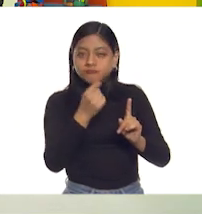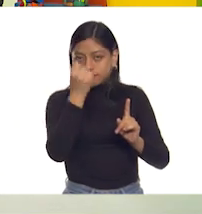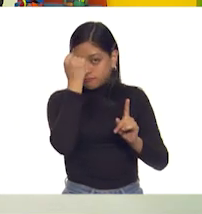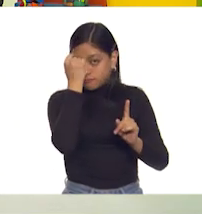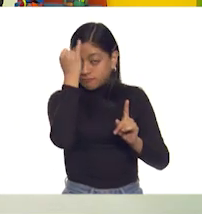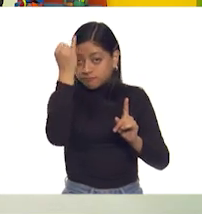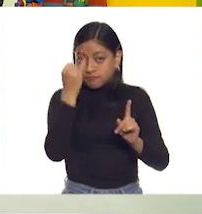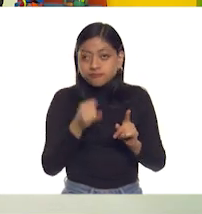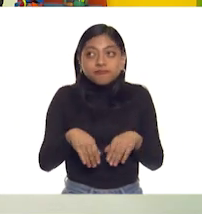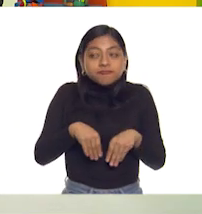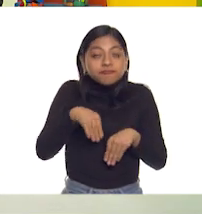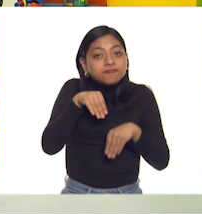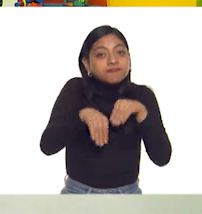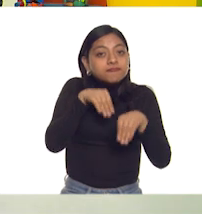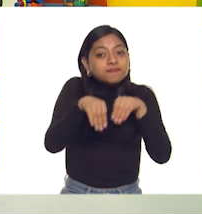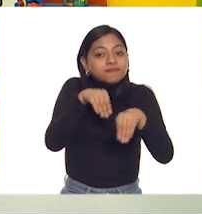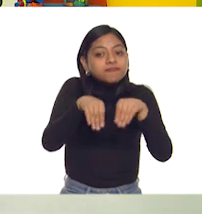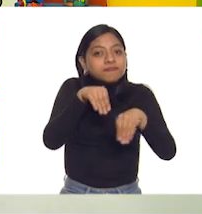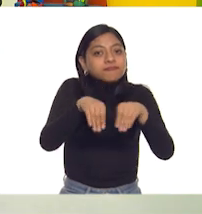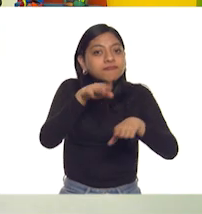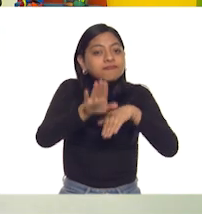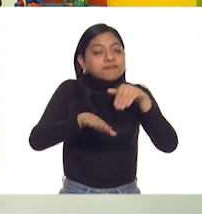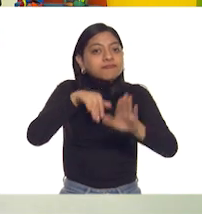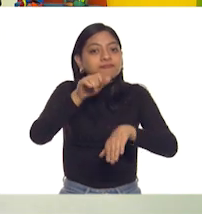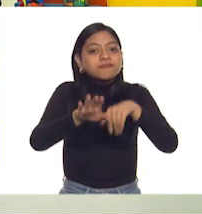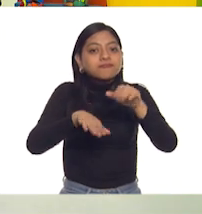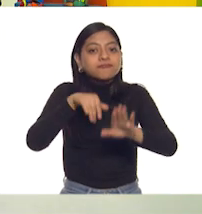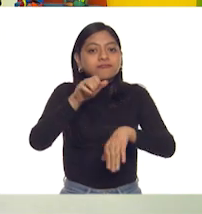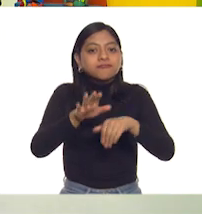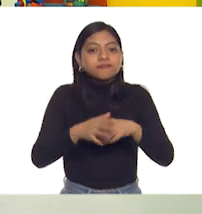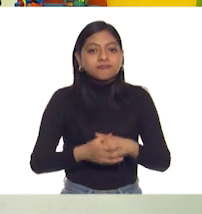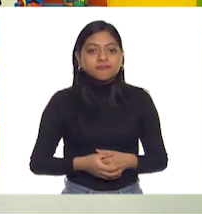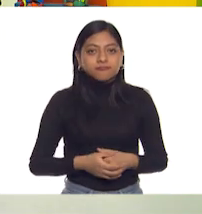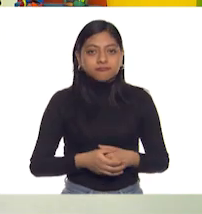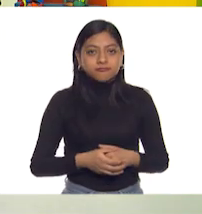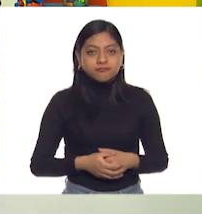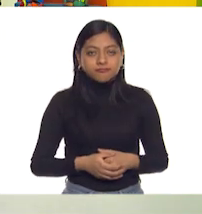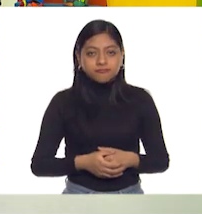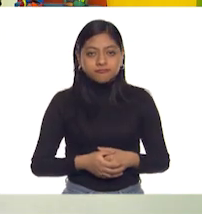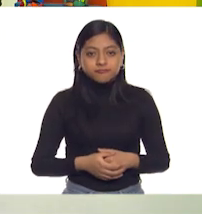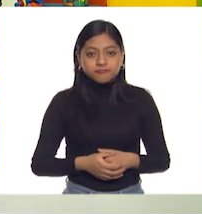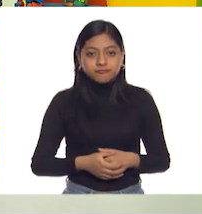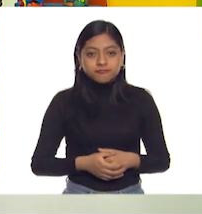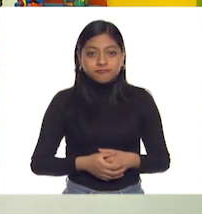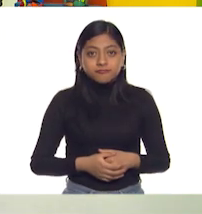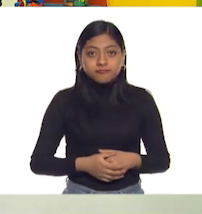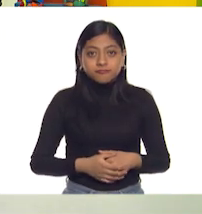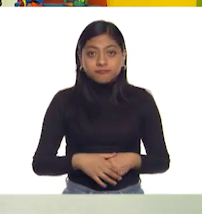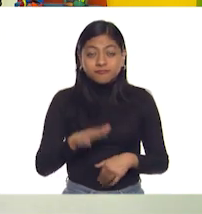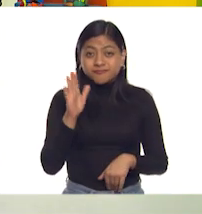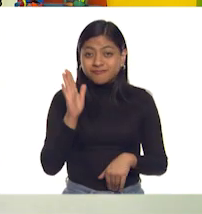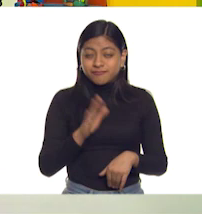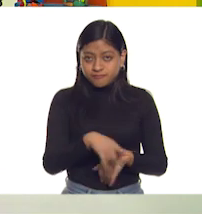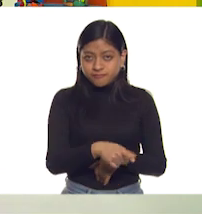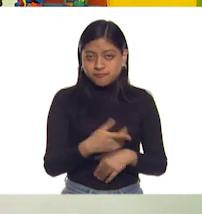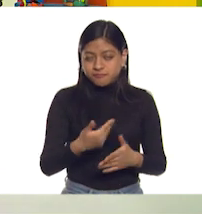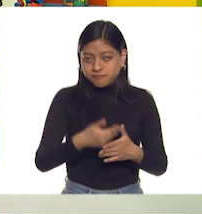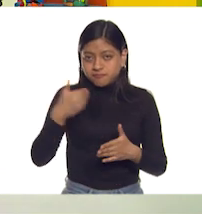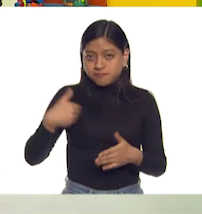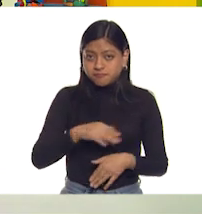de puntitas al panteón. Escogió al muertito, que estaba más